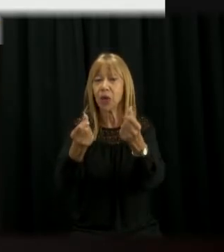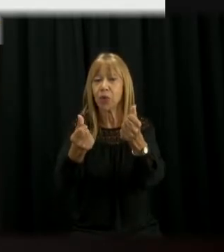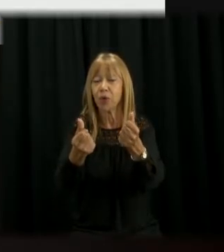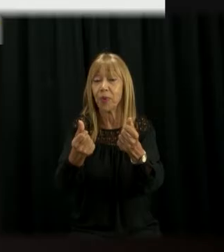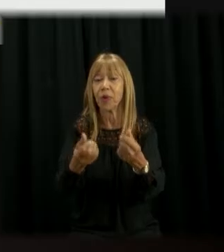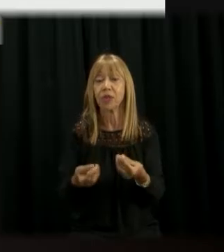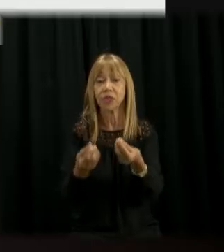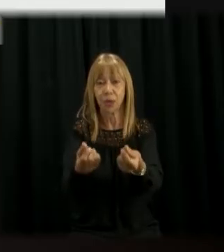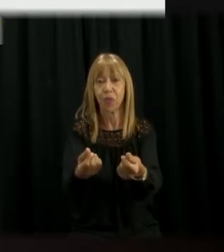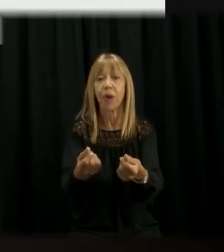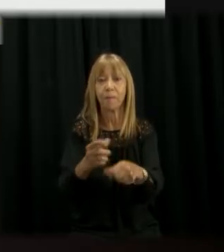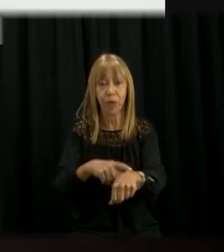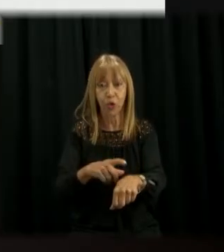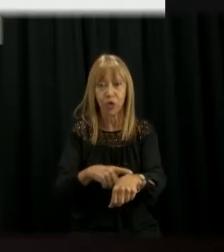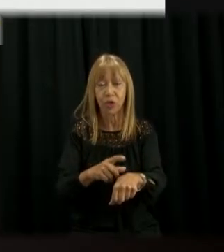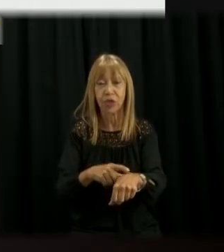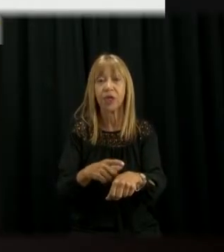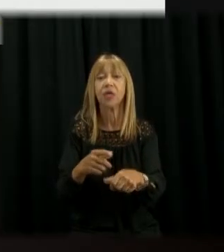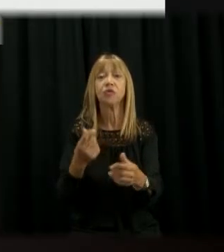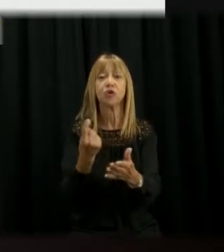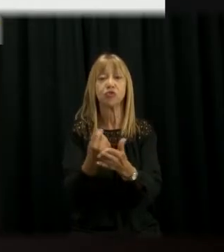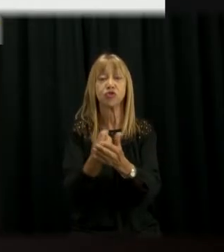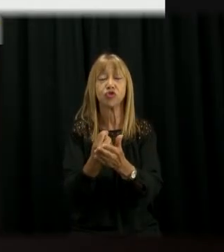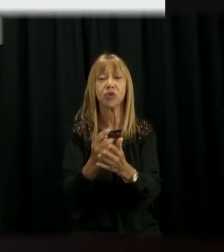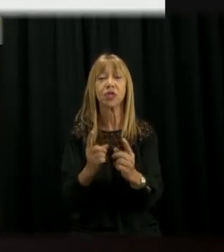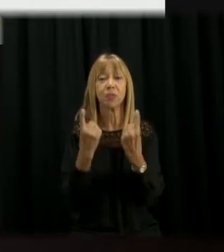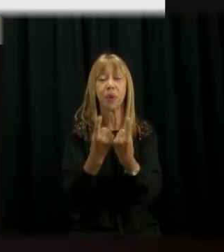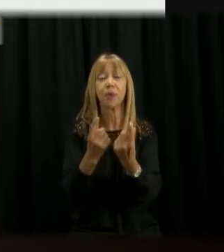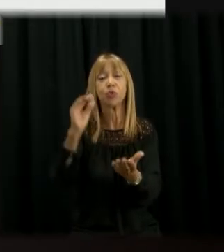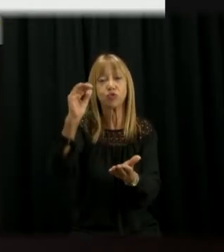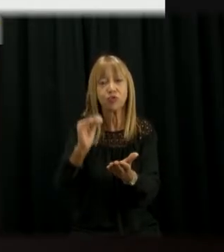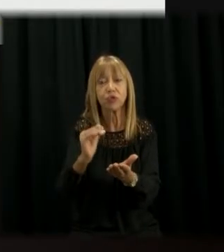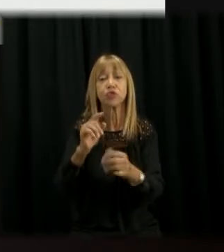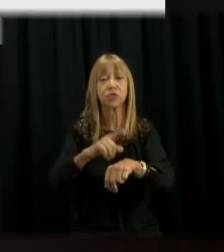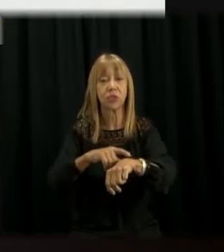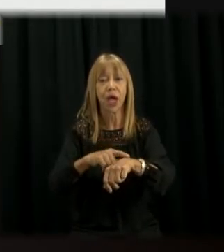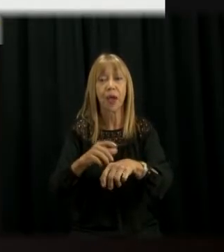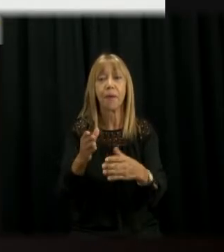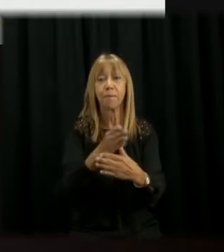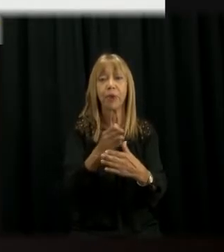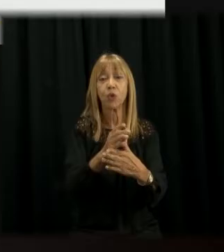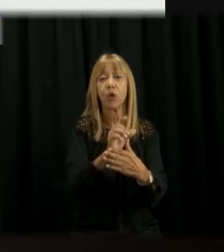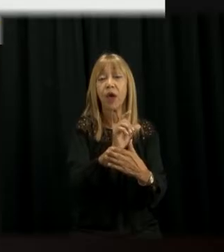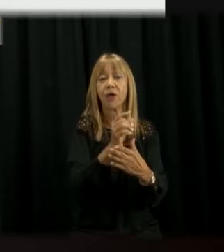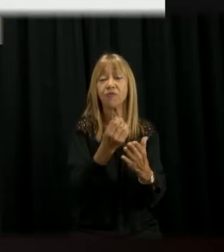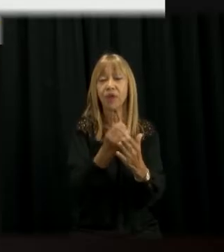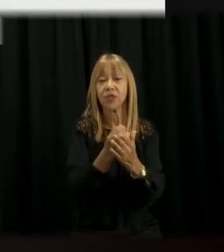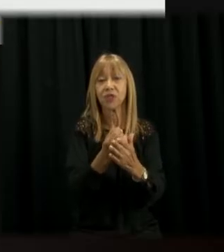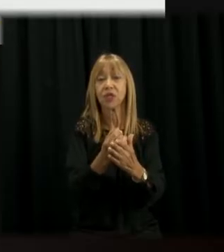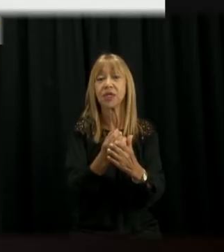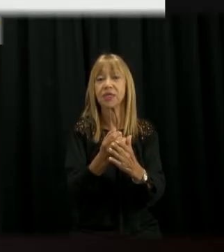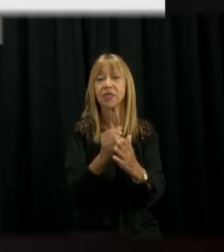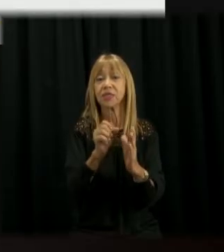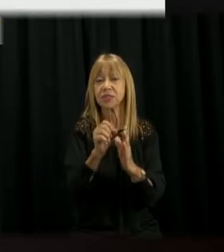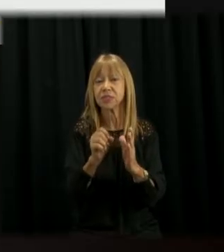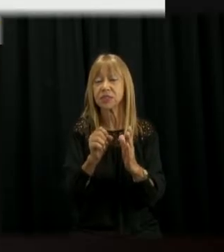el periodo de entrega. El Departamento de Tesorería o de Hacienda está trabajando con